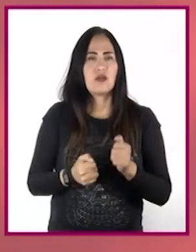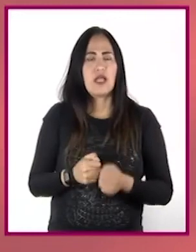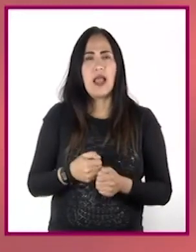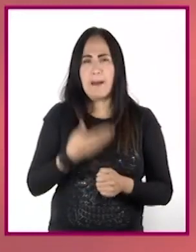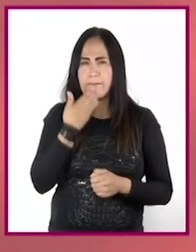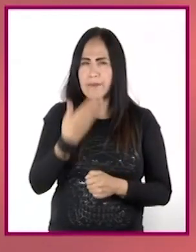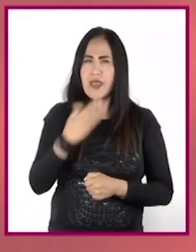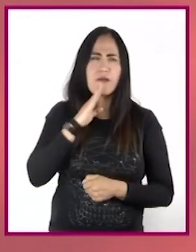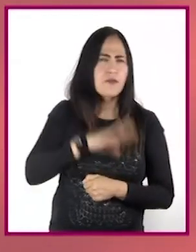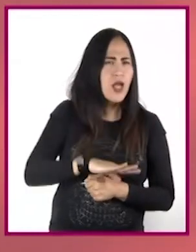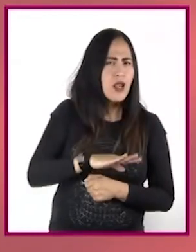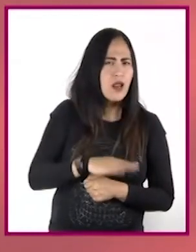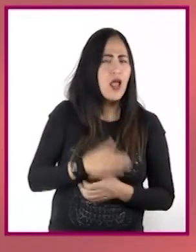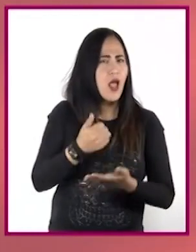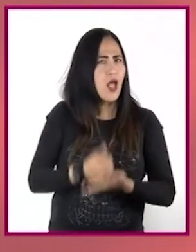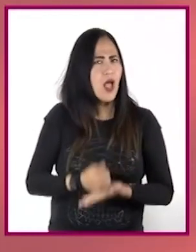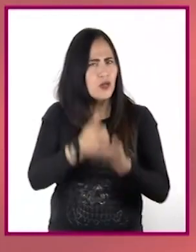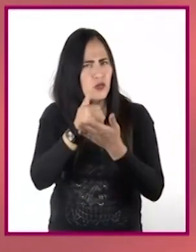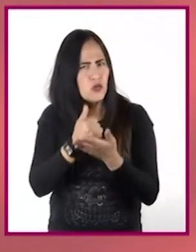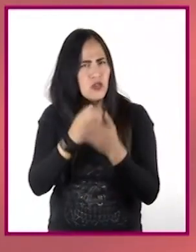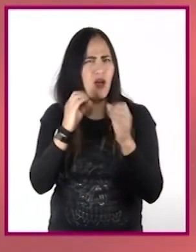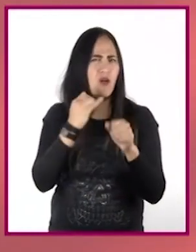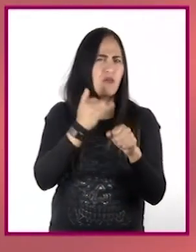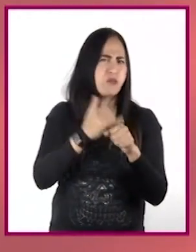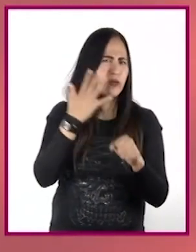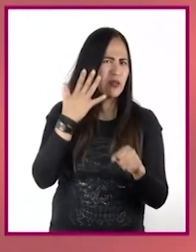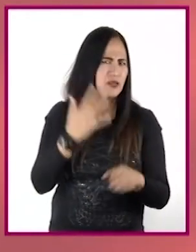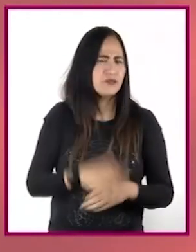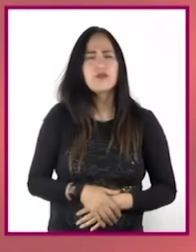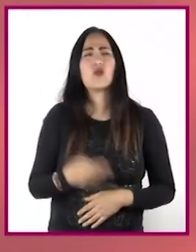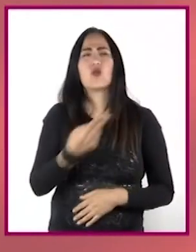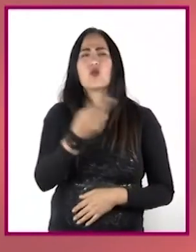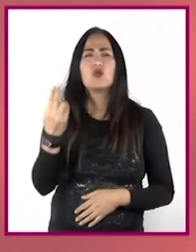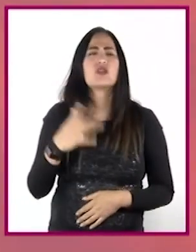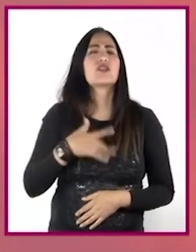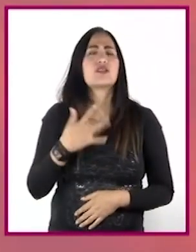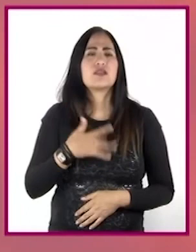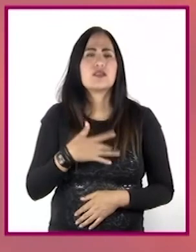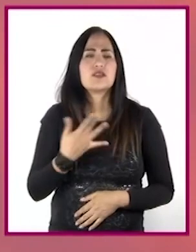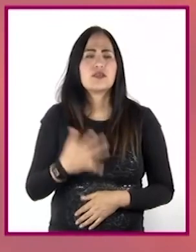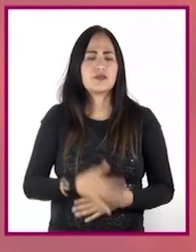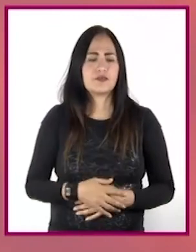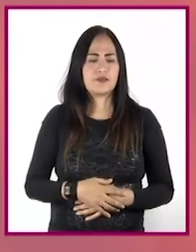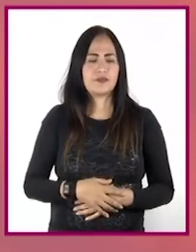enemigos. ¿Ayudan o estorban? ¿Qué piensan ustedes?